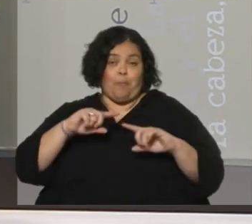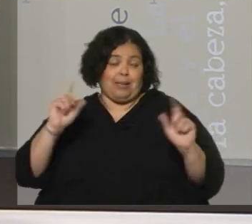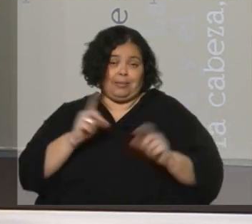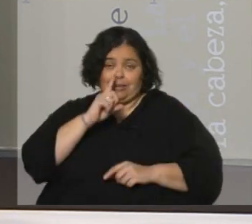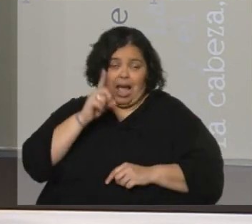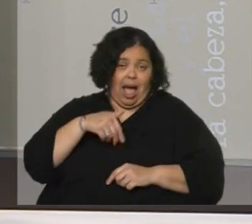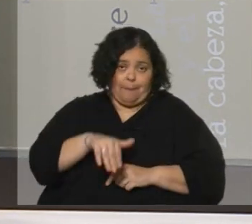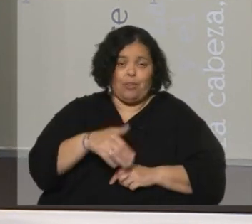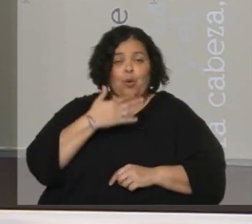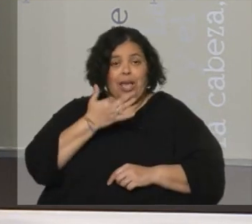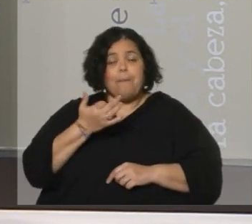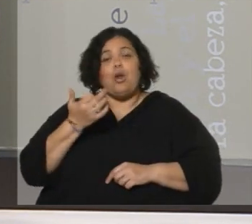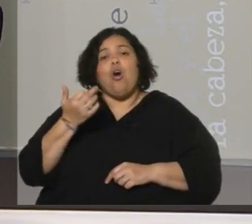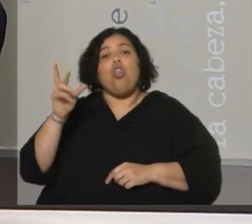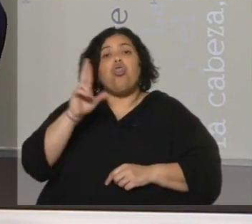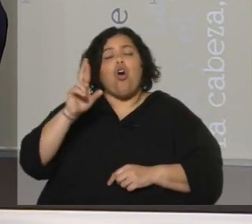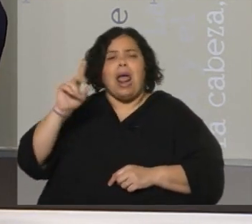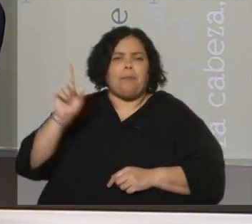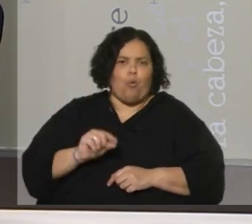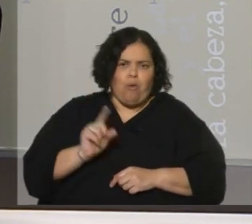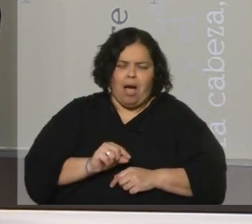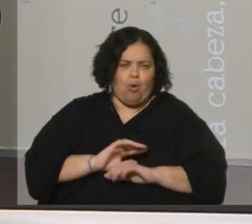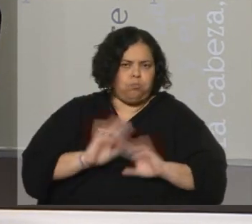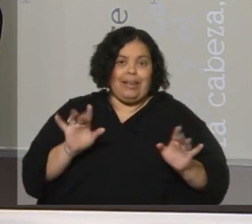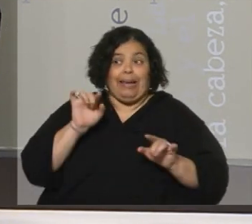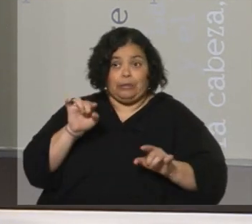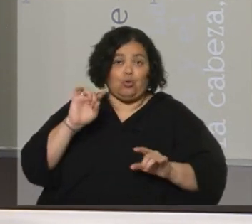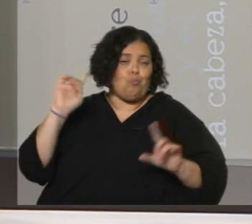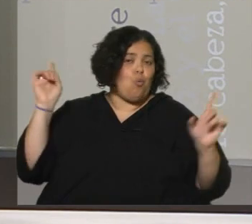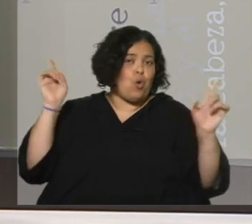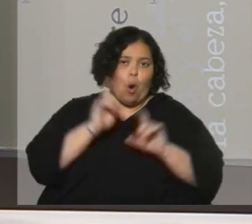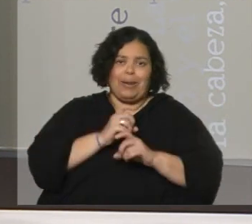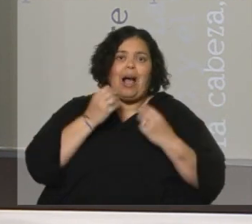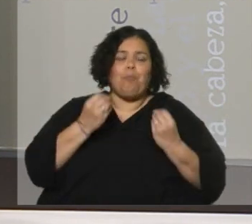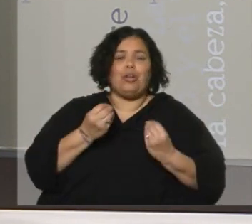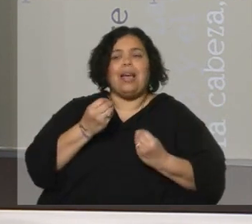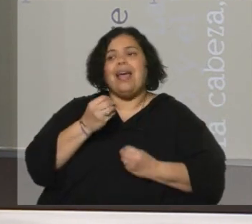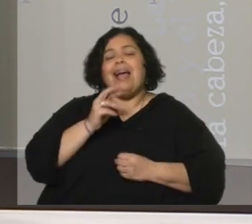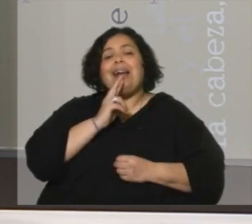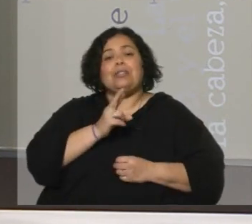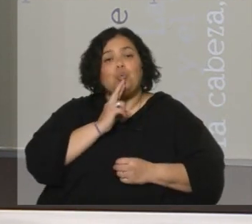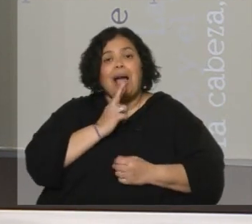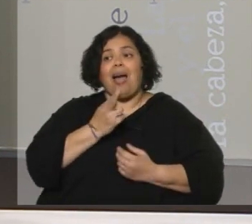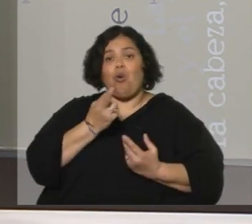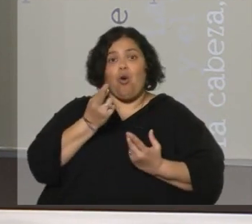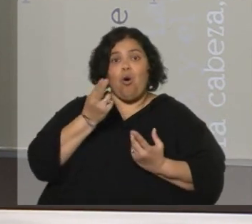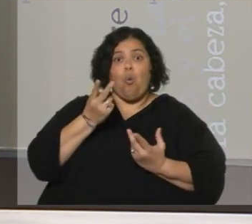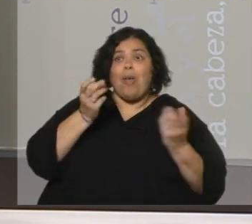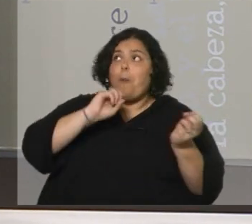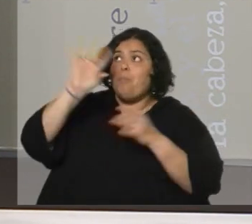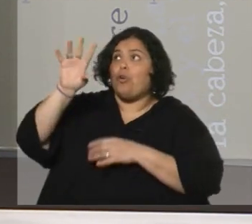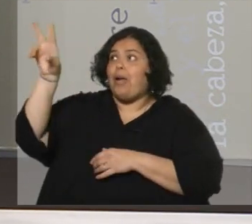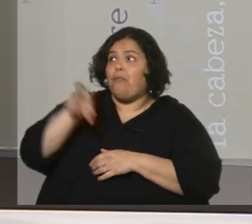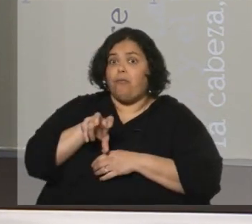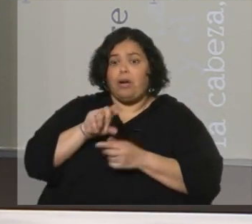realmente el sector agropecuario lo vive de una manera es muy complicado realmente erosiona muchísimo el resultado de las empresas y erosiona mucho el ingreso que tiene un productor